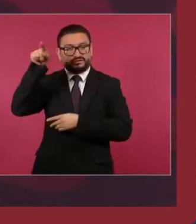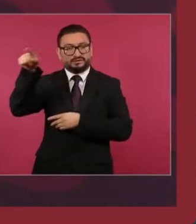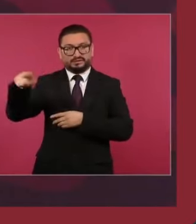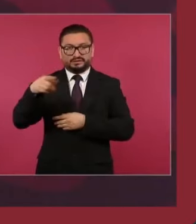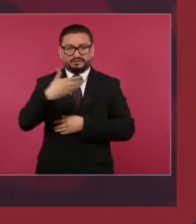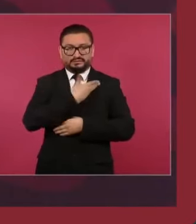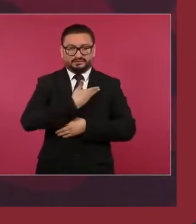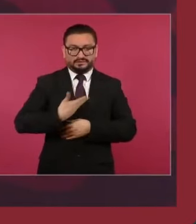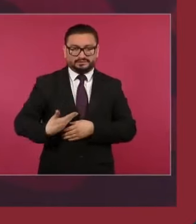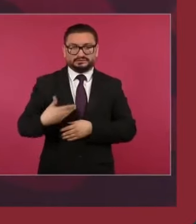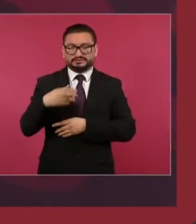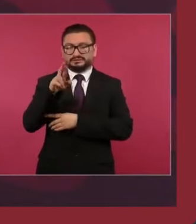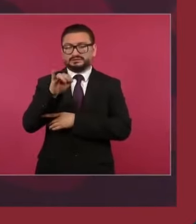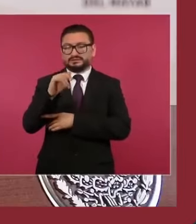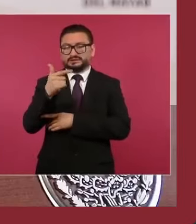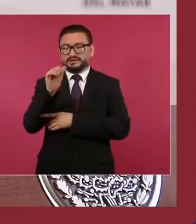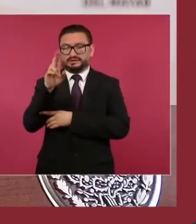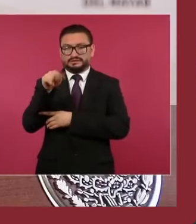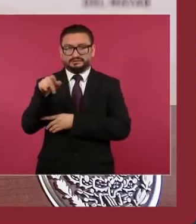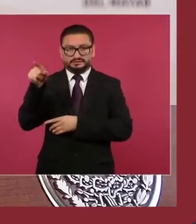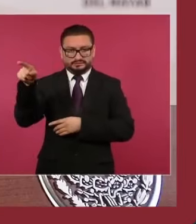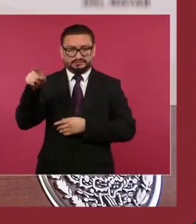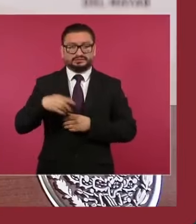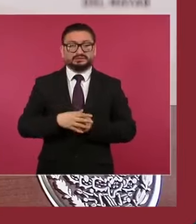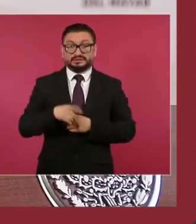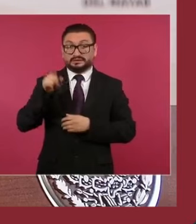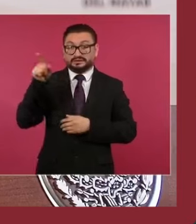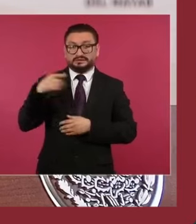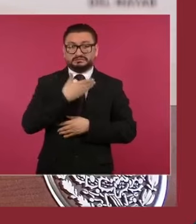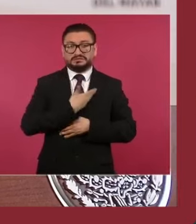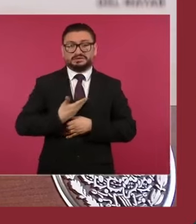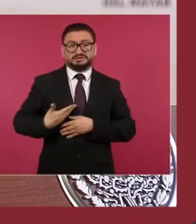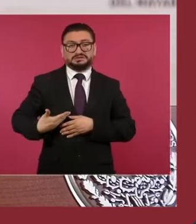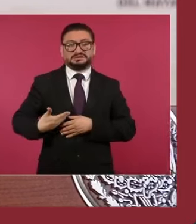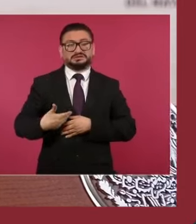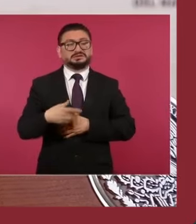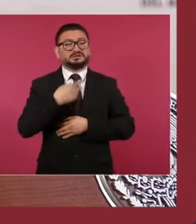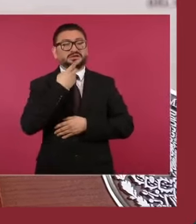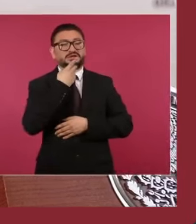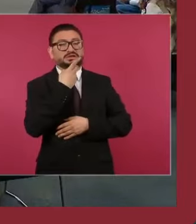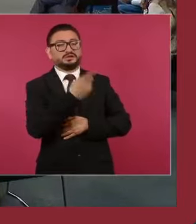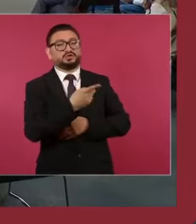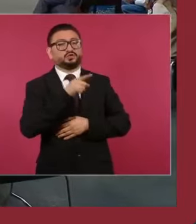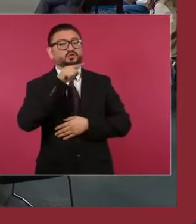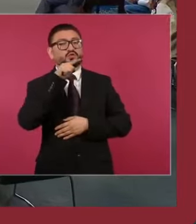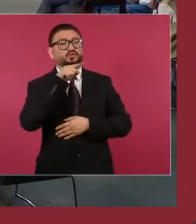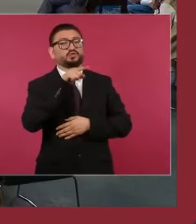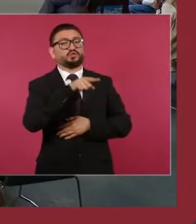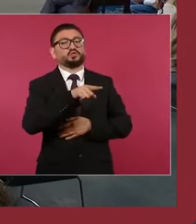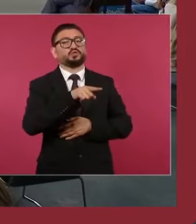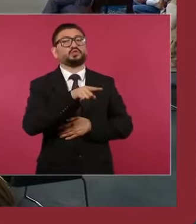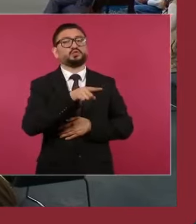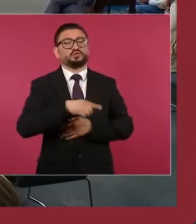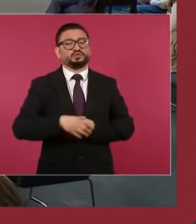al presidente Reagan, y que el presidente Reagan le dijo: eres un